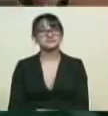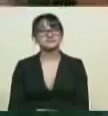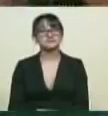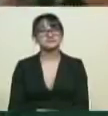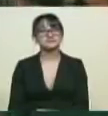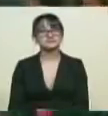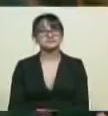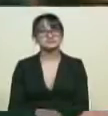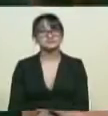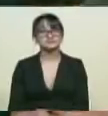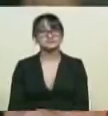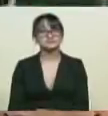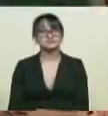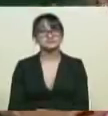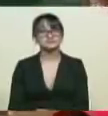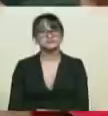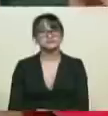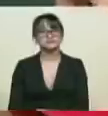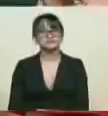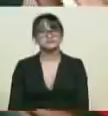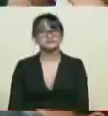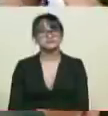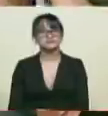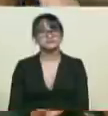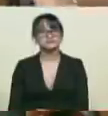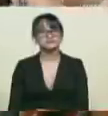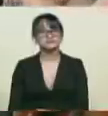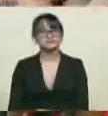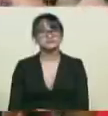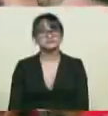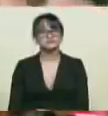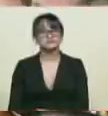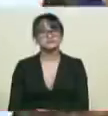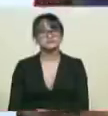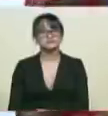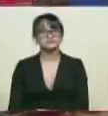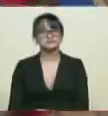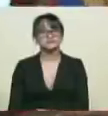y de aquí lo echamos hoy.